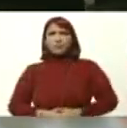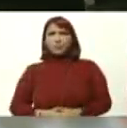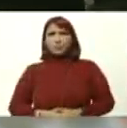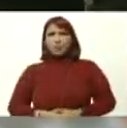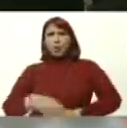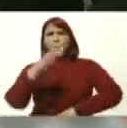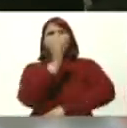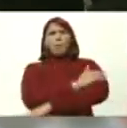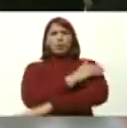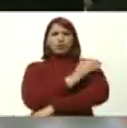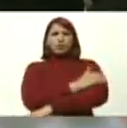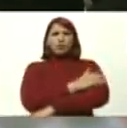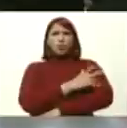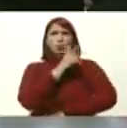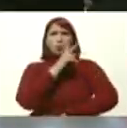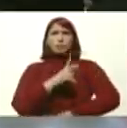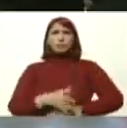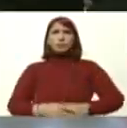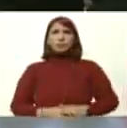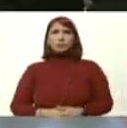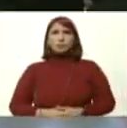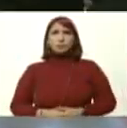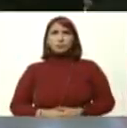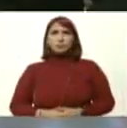derecha pinochetista.